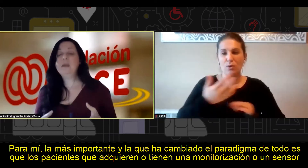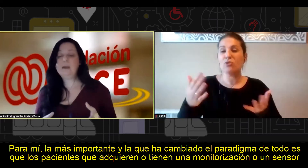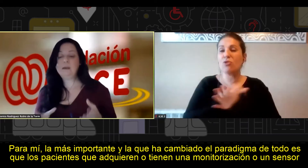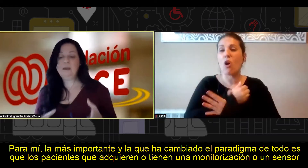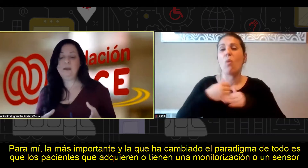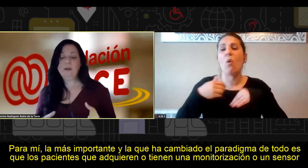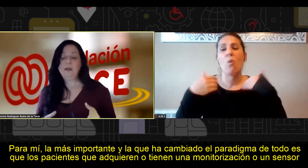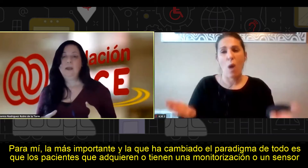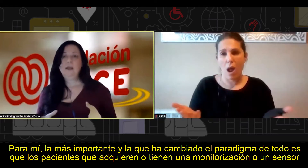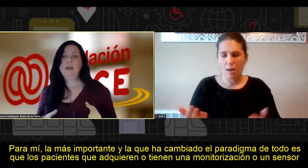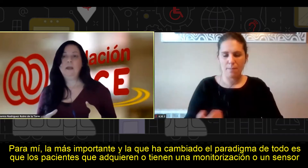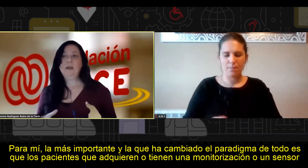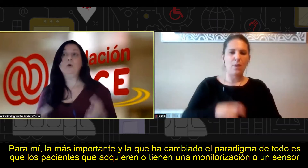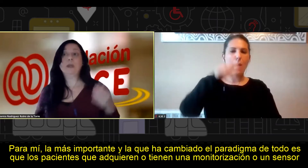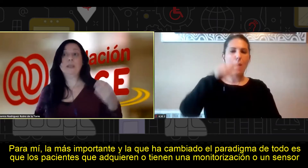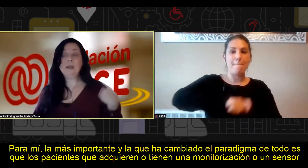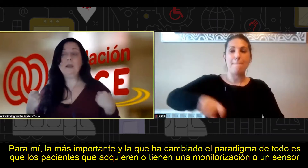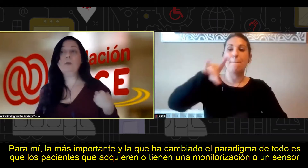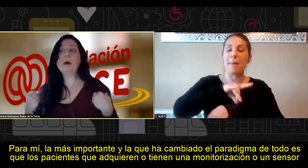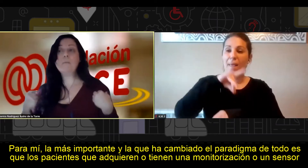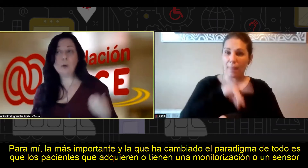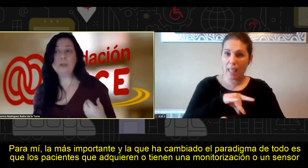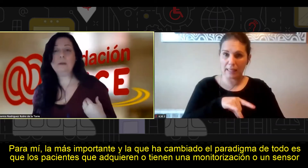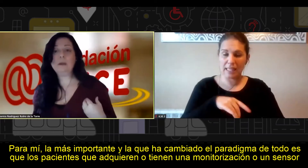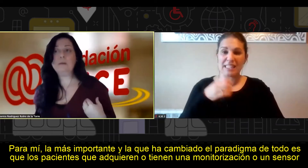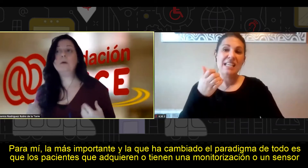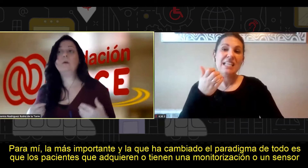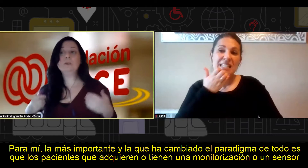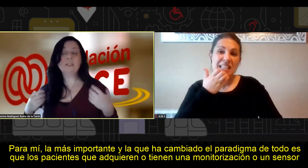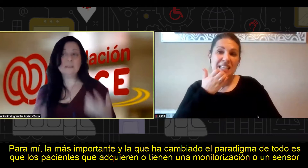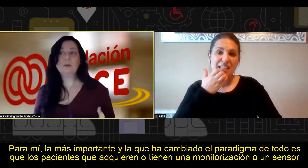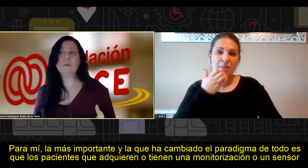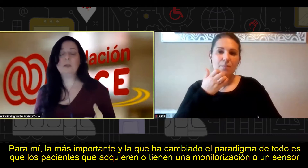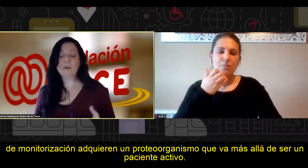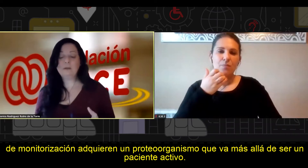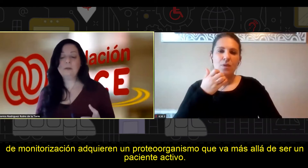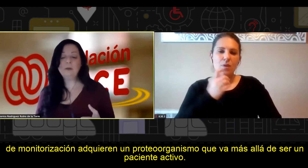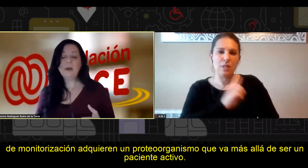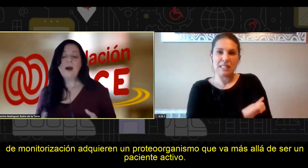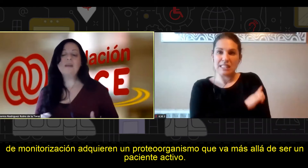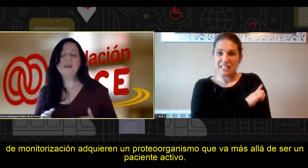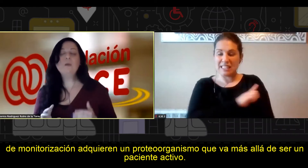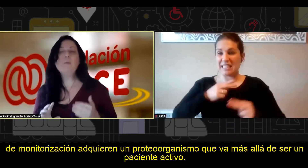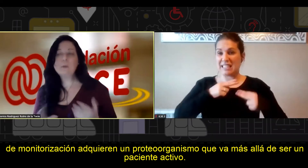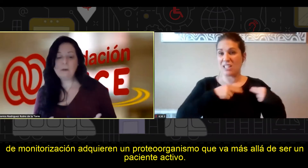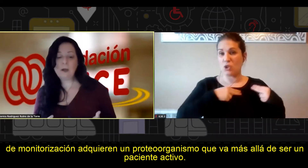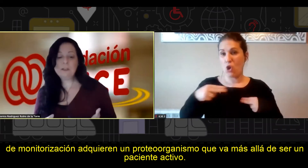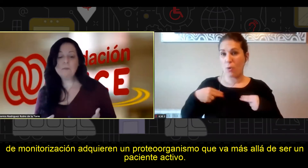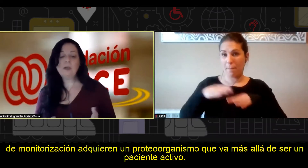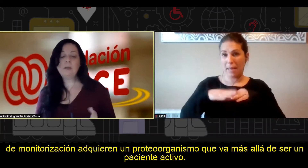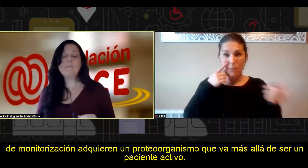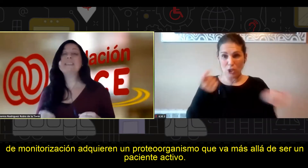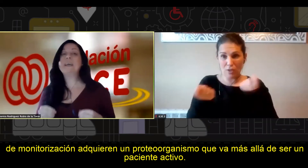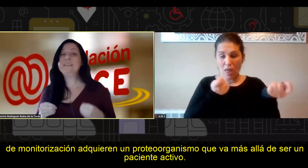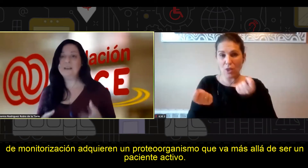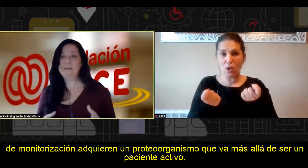que adquieren o que tienen una monitorización o un sensor de monitorización adquieren un proteoorganismo que